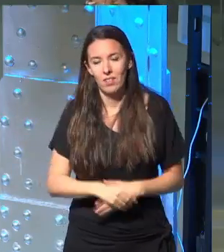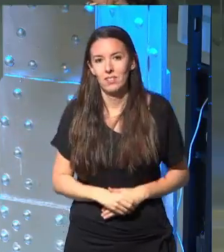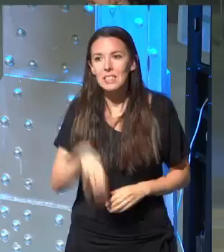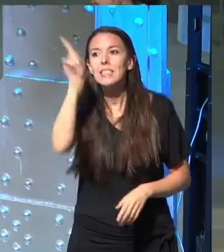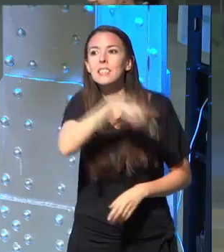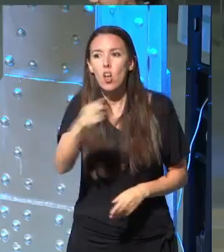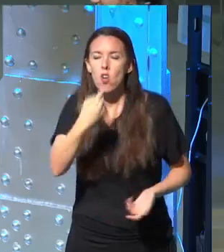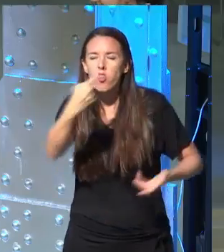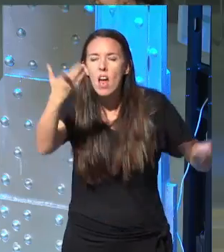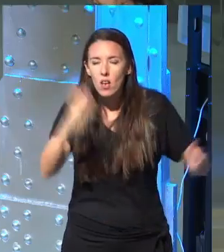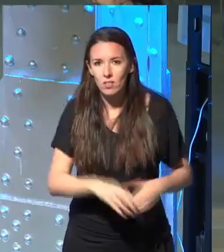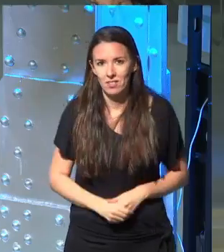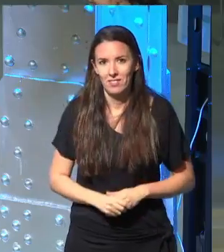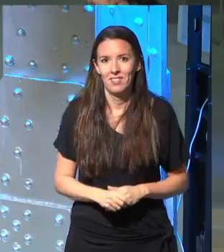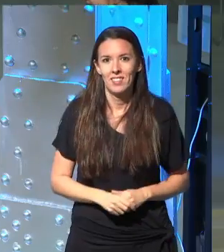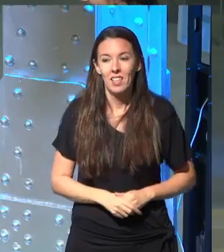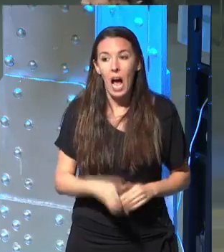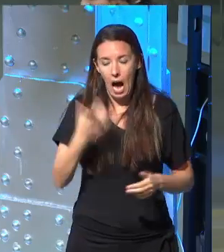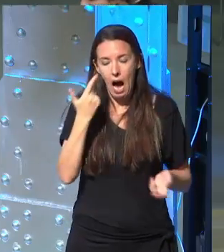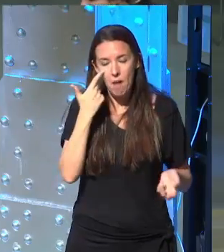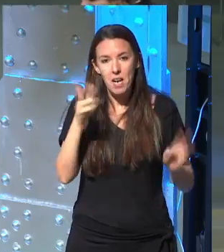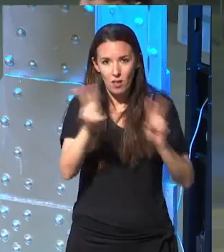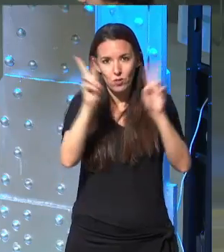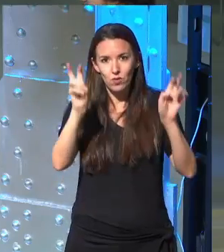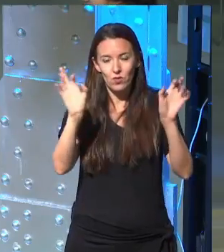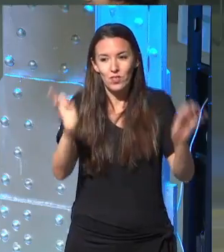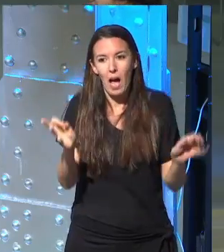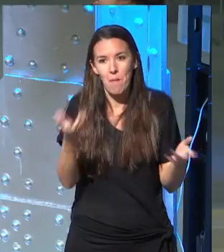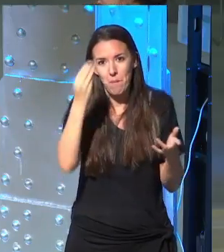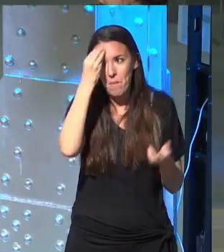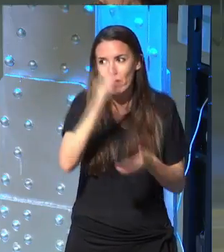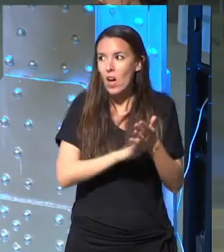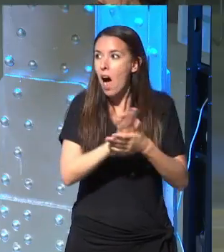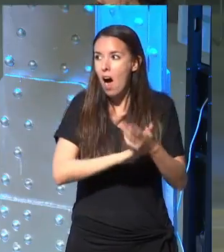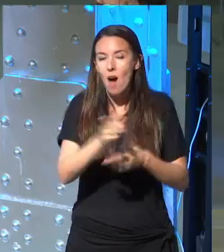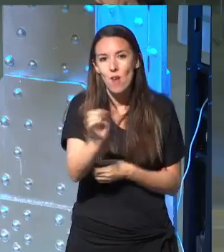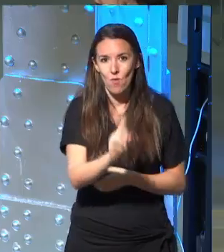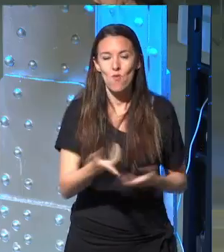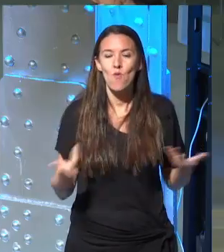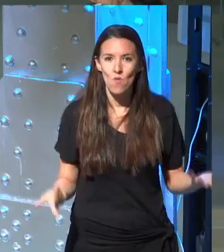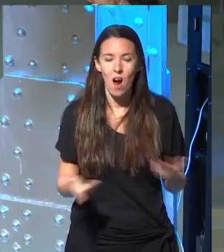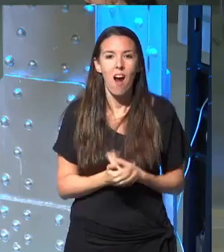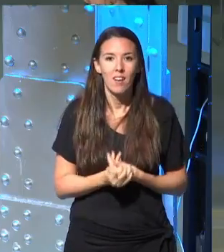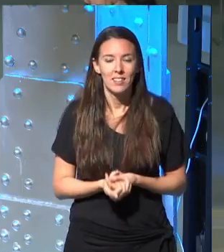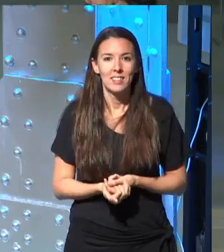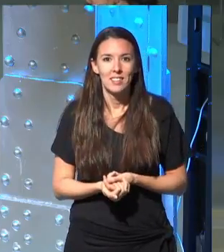¿Sí o no? Dilo, mójate. Hombre, a ver, hay un tema, y es verdad que esto no lo he hablado, que claro, cuando, a